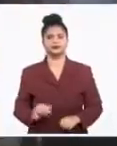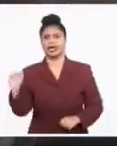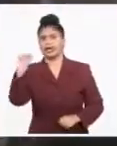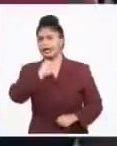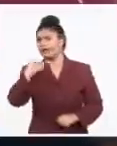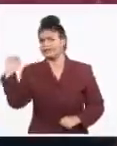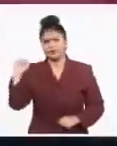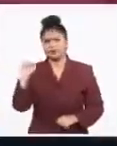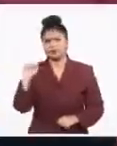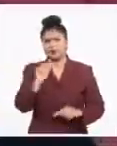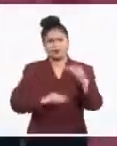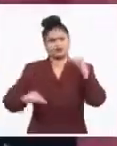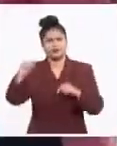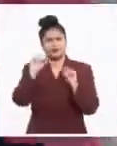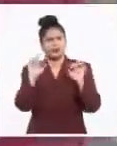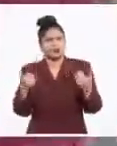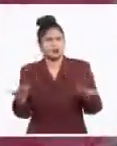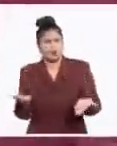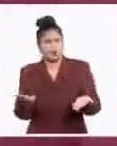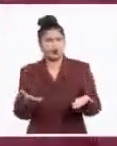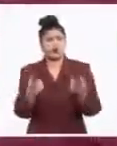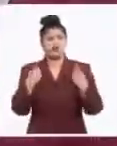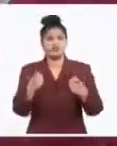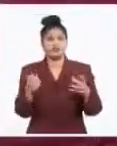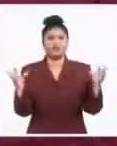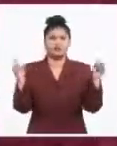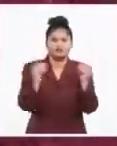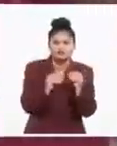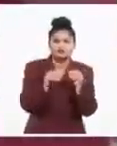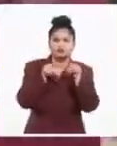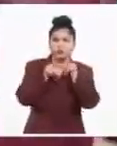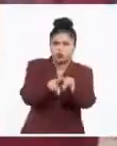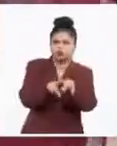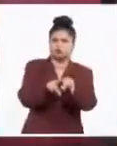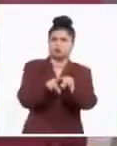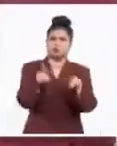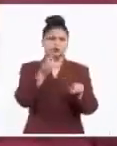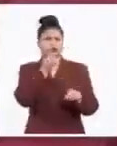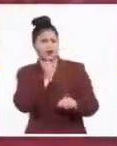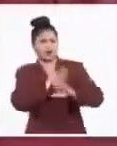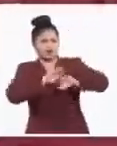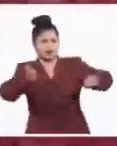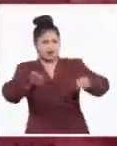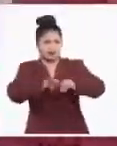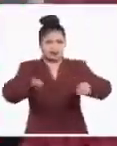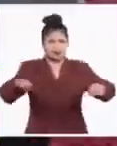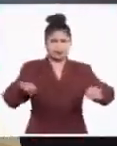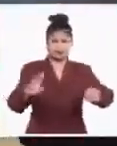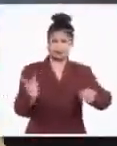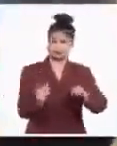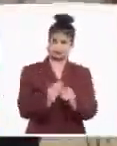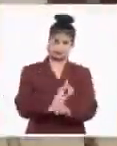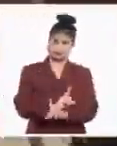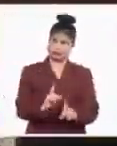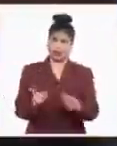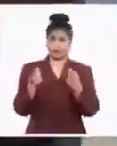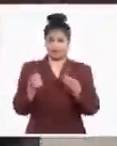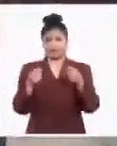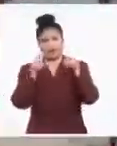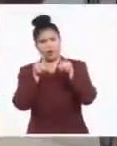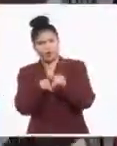este conjunto? Yo pienso que la unión. Es bien difícil cuando se unen tres provincias poder caracterizar a cada uno de